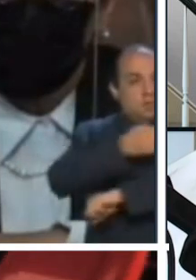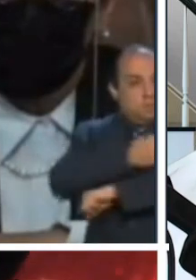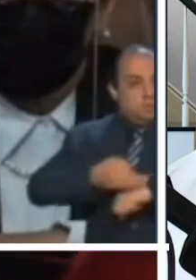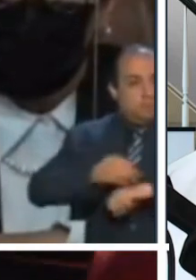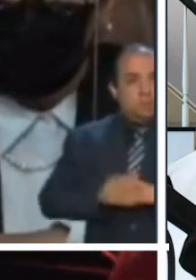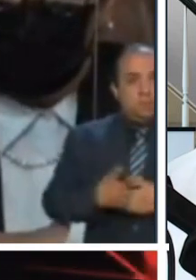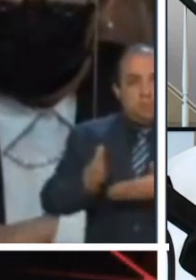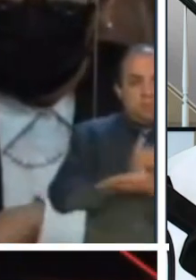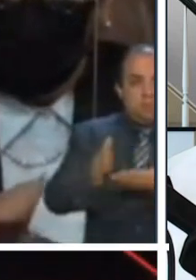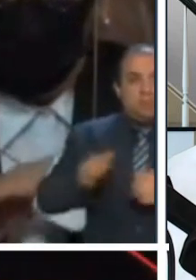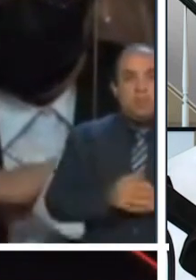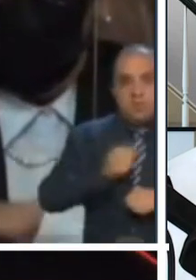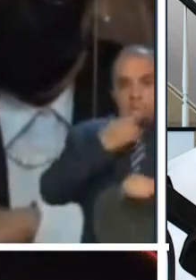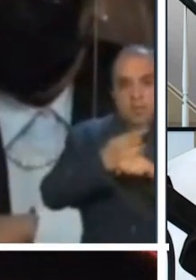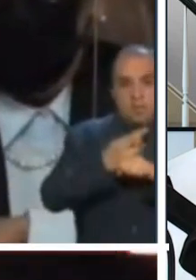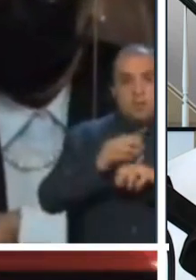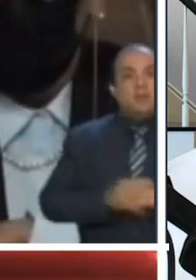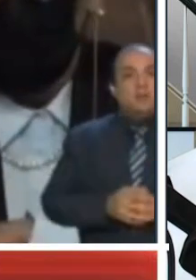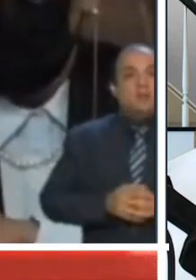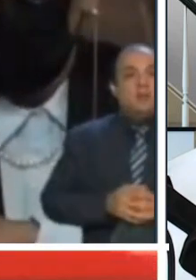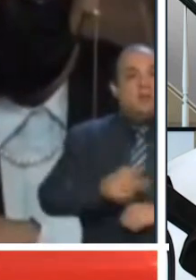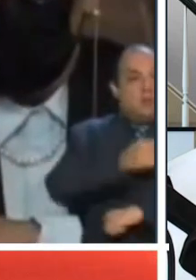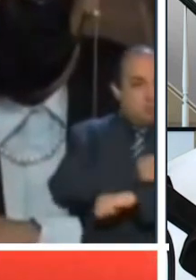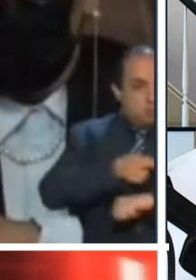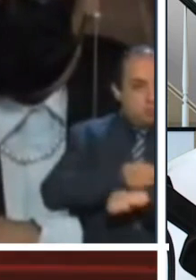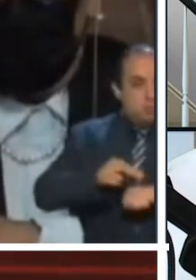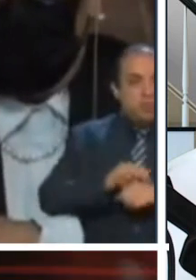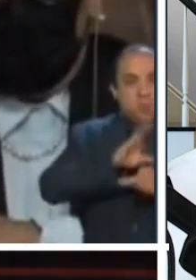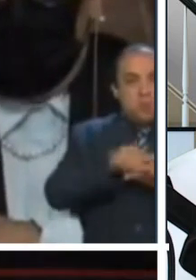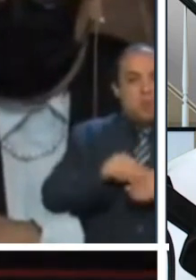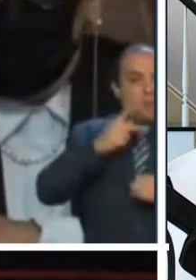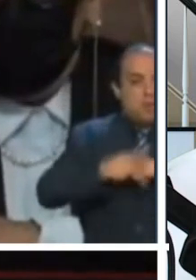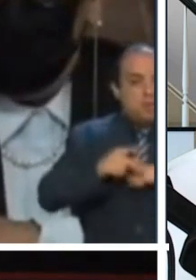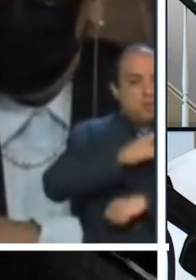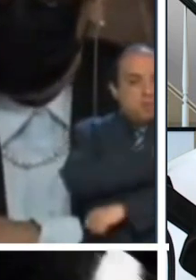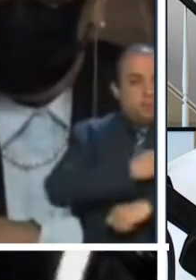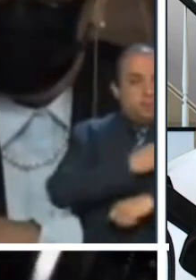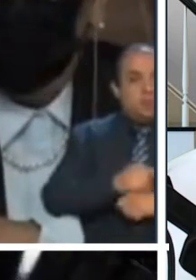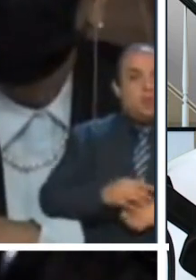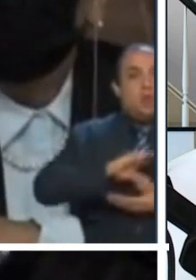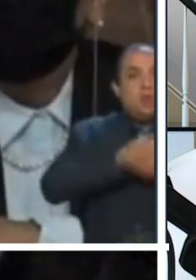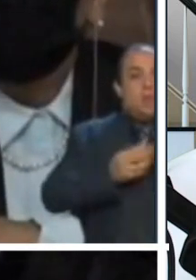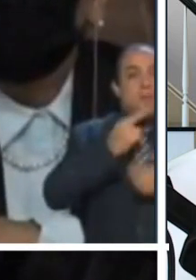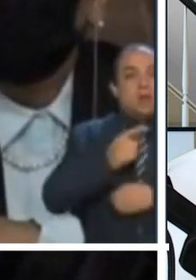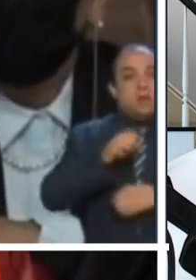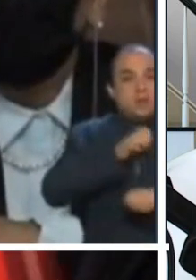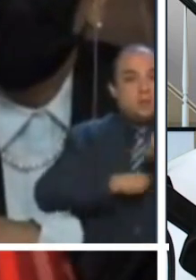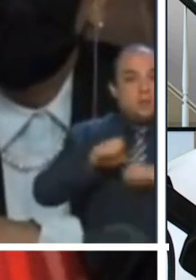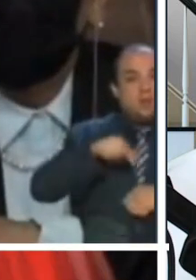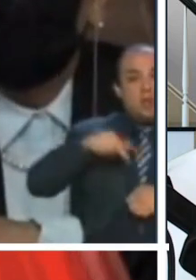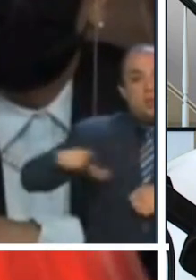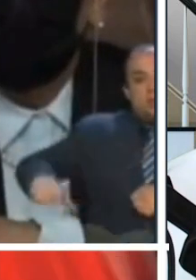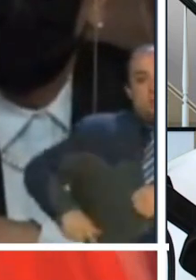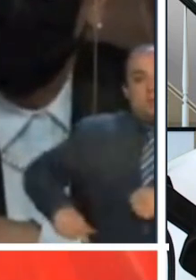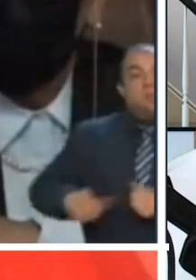Por otro lado, la Secretaría de Gestión Integral de Riesgos y Protección Civil contrató una de las mejores empresas para, desde el gobierno,